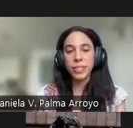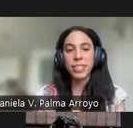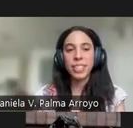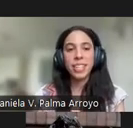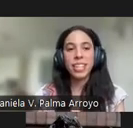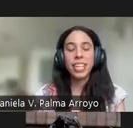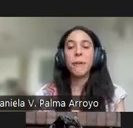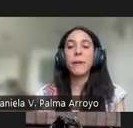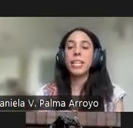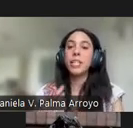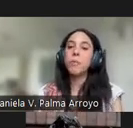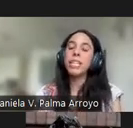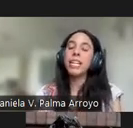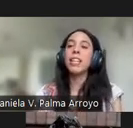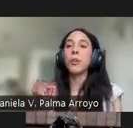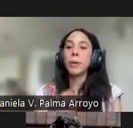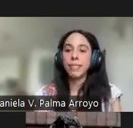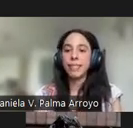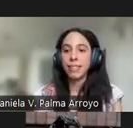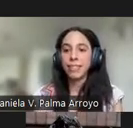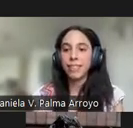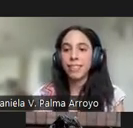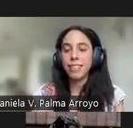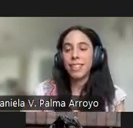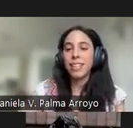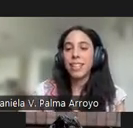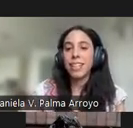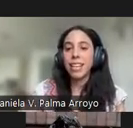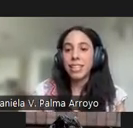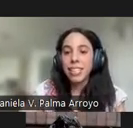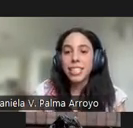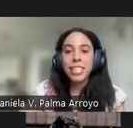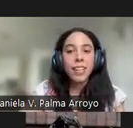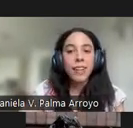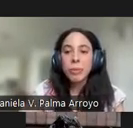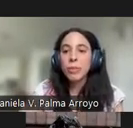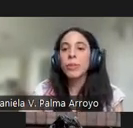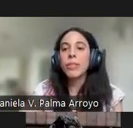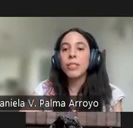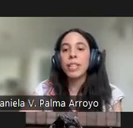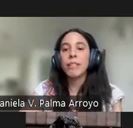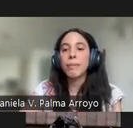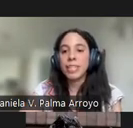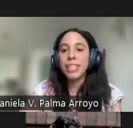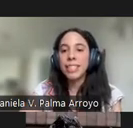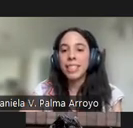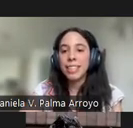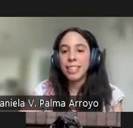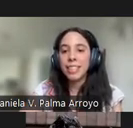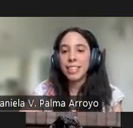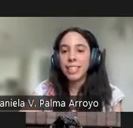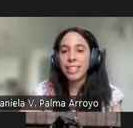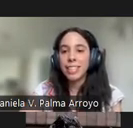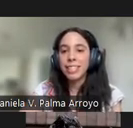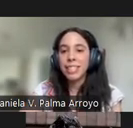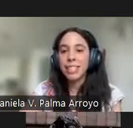esa emoción. Y lo van a denominar lugar 6. Hasta allí ya vamos todos y todas, ¿verdad?